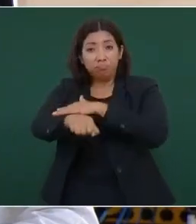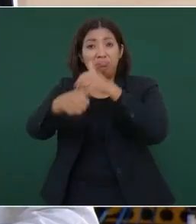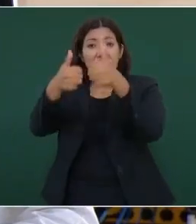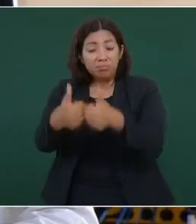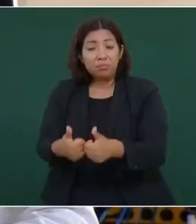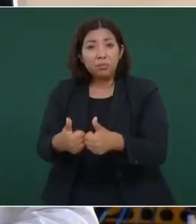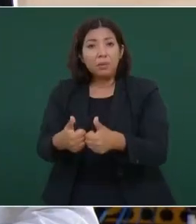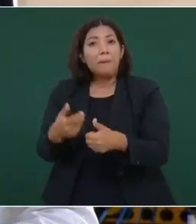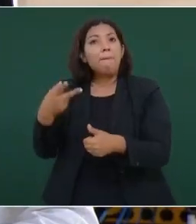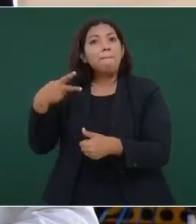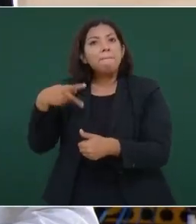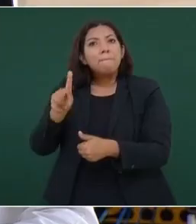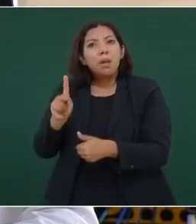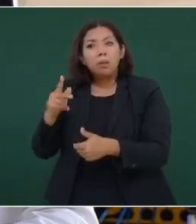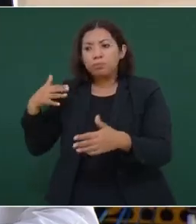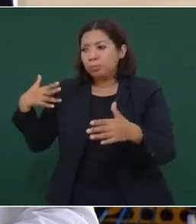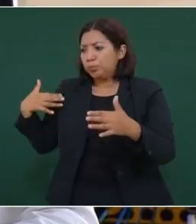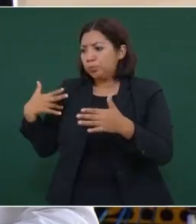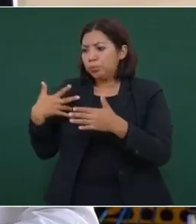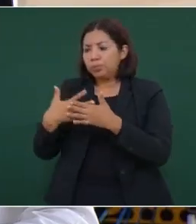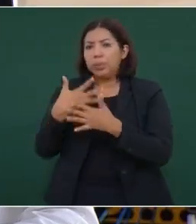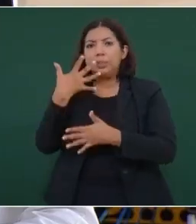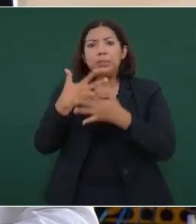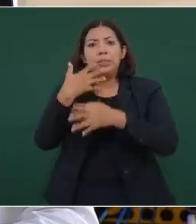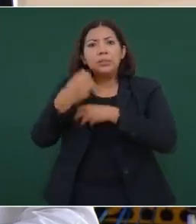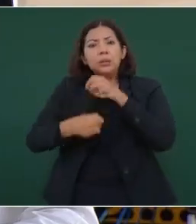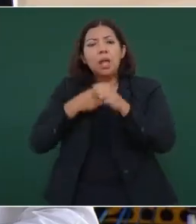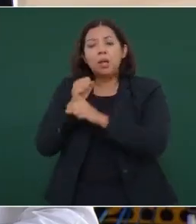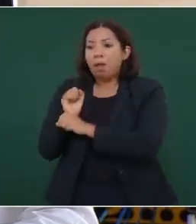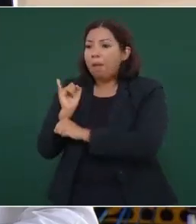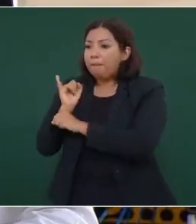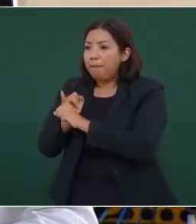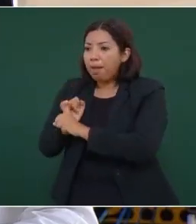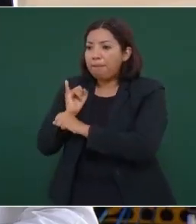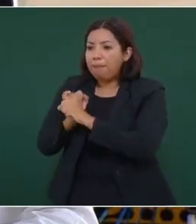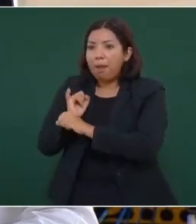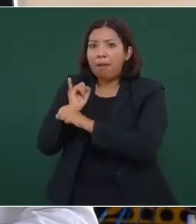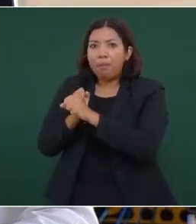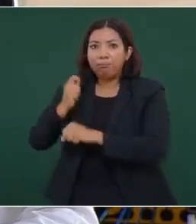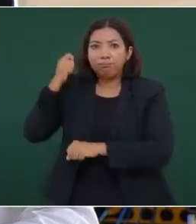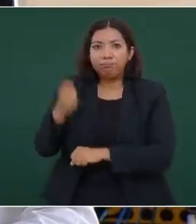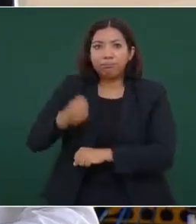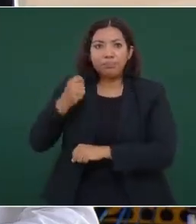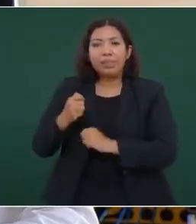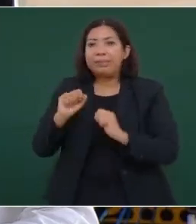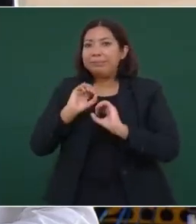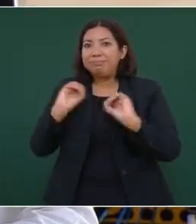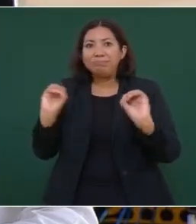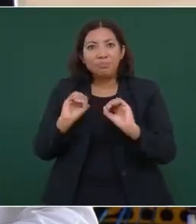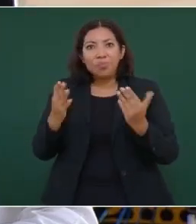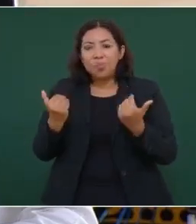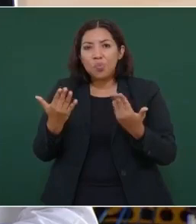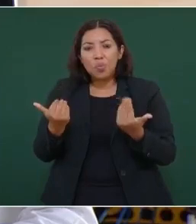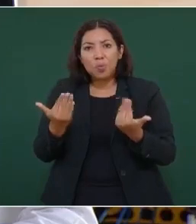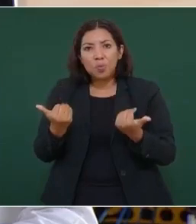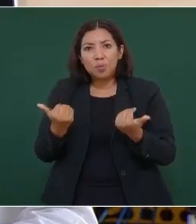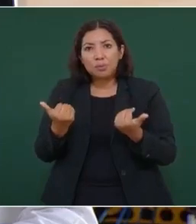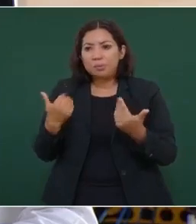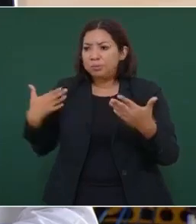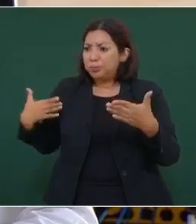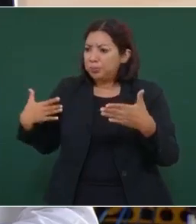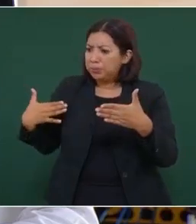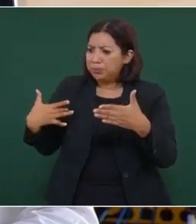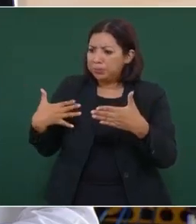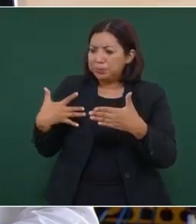de investigación, es decir, llevas los 15 años sin sentencia ahí. Durante este